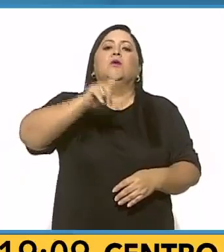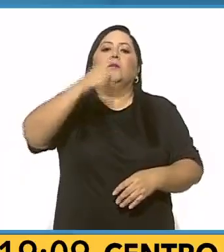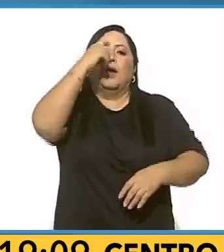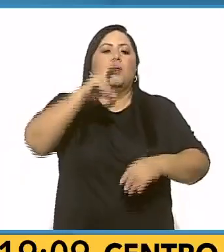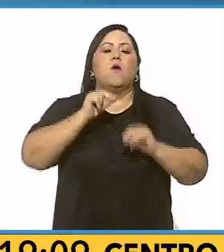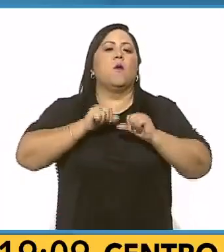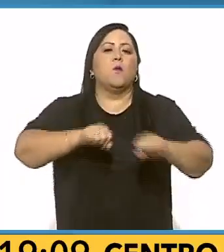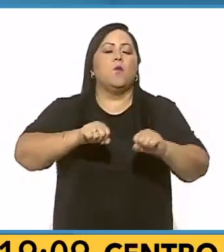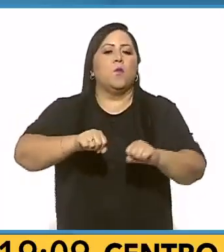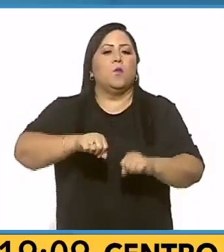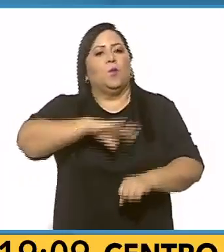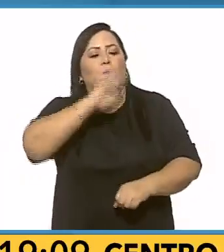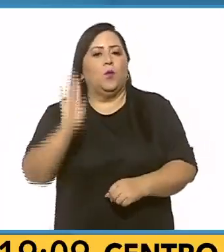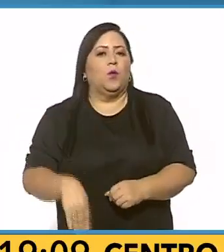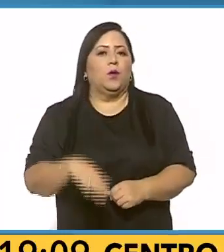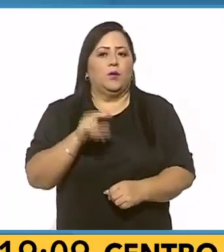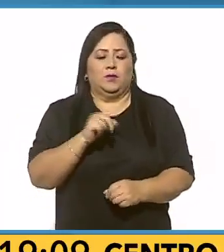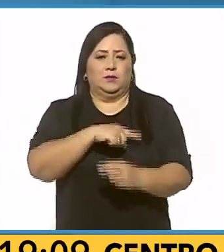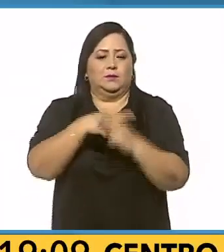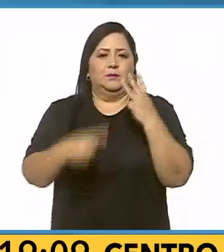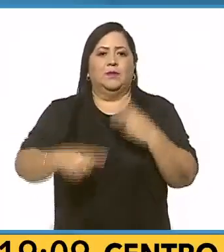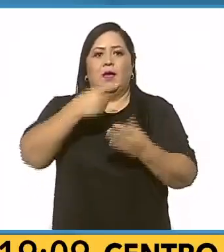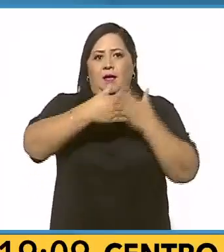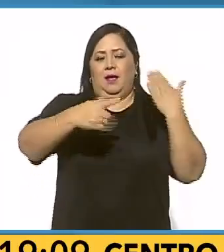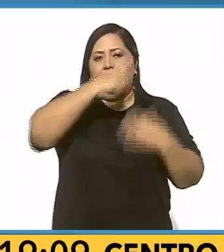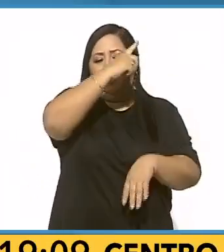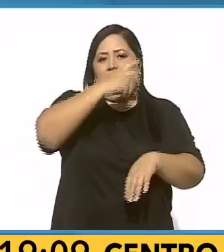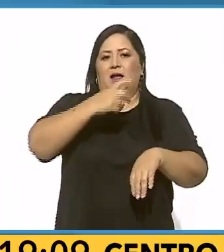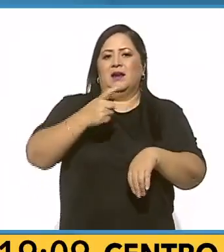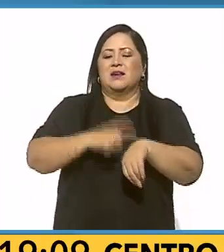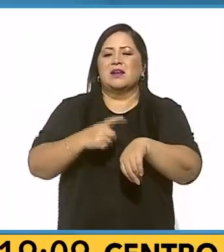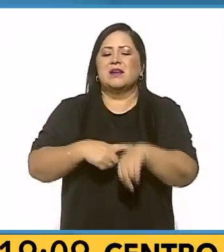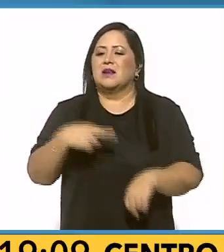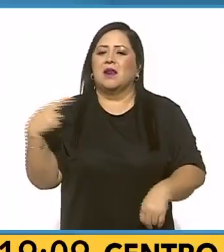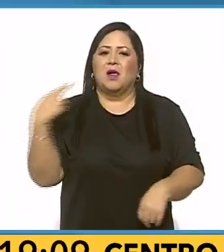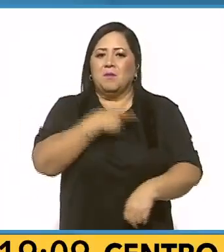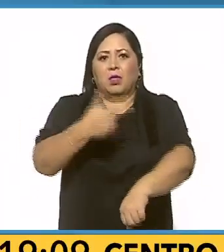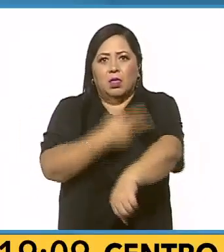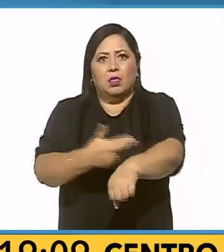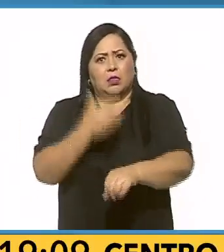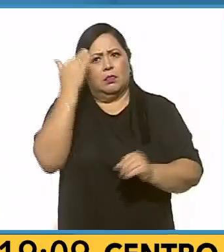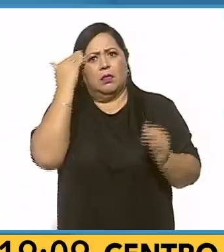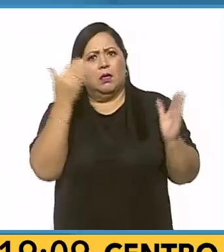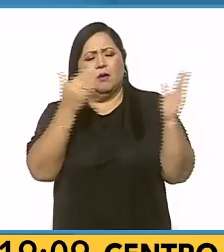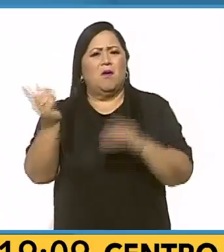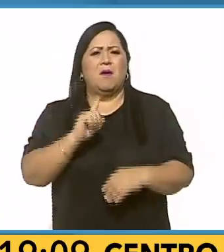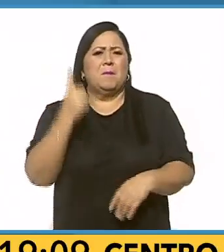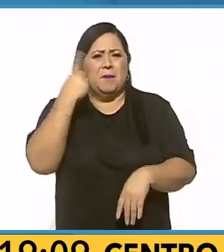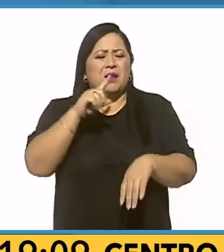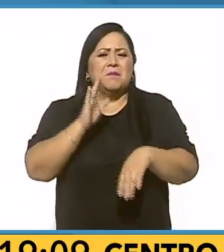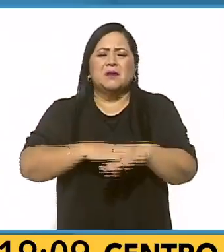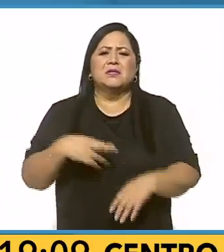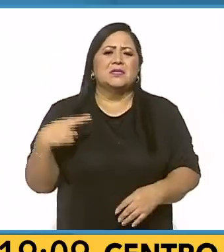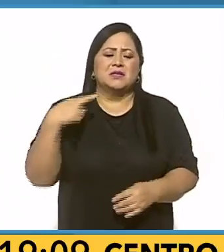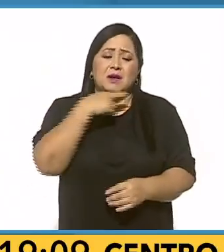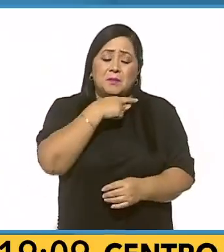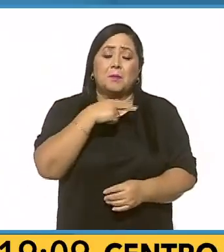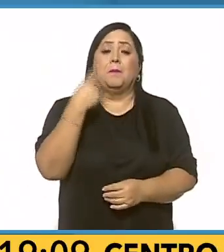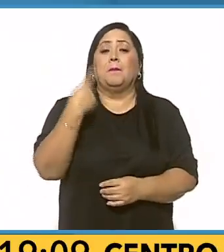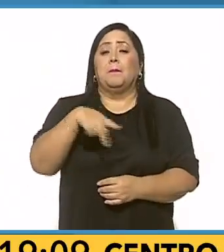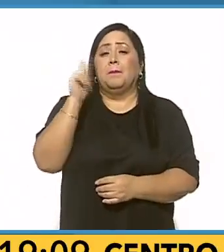entonces con ello ahorrarle a Estados Unidos el tiempo y el dinero de llevar a cabo un juicio. Pero honestamente parecería